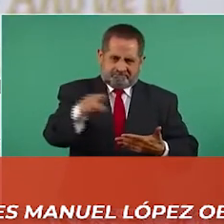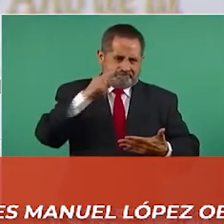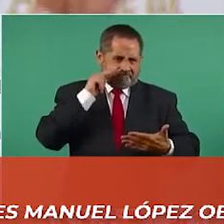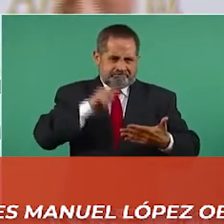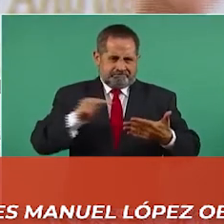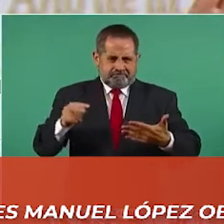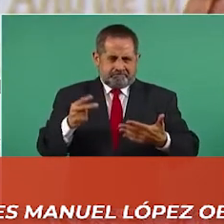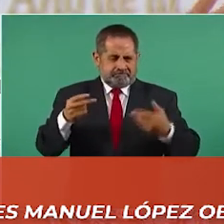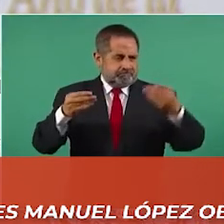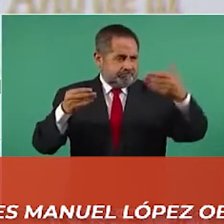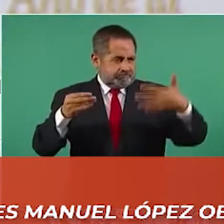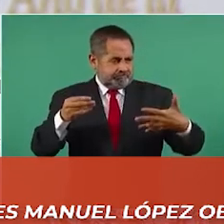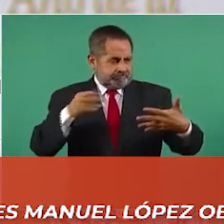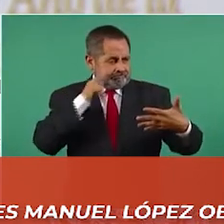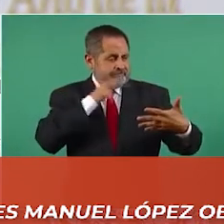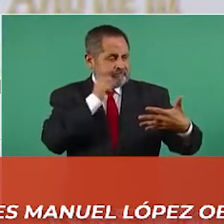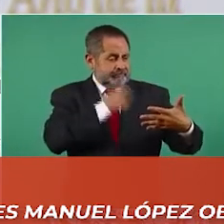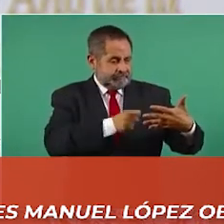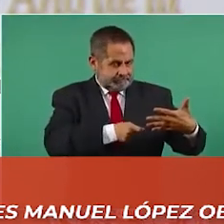los dos,